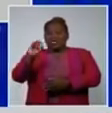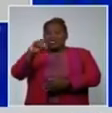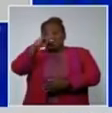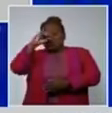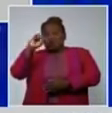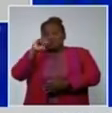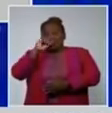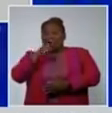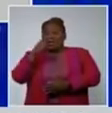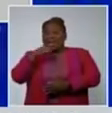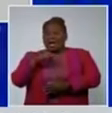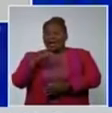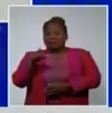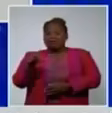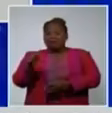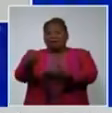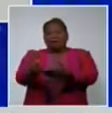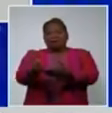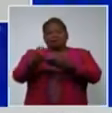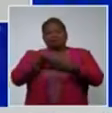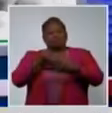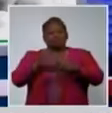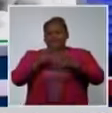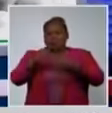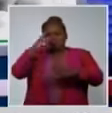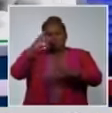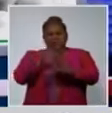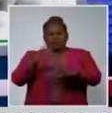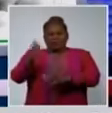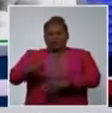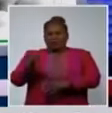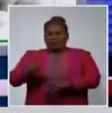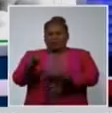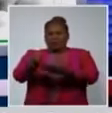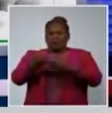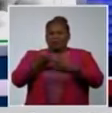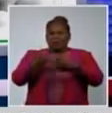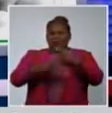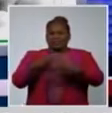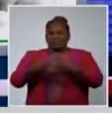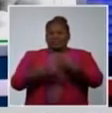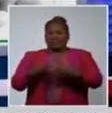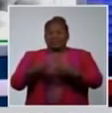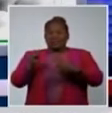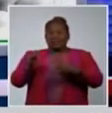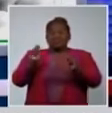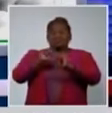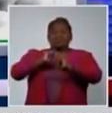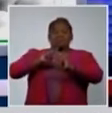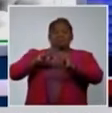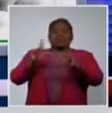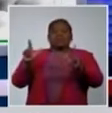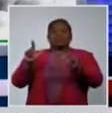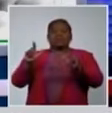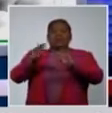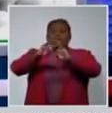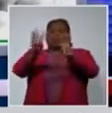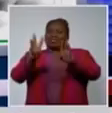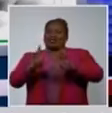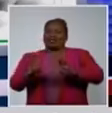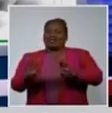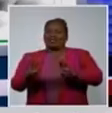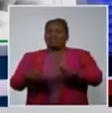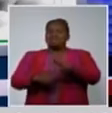han colaborado impactos en redes sociales que nos llegan desde la cuenta oficial en twitter del presidente de la república miguel díaz-canel bermúdez